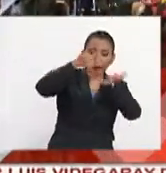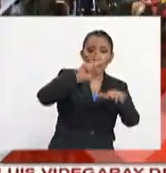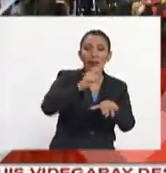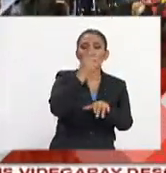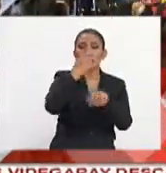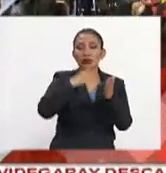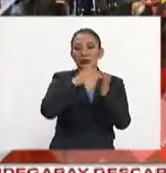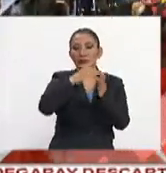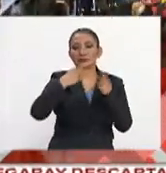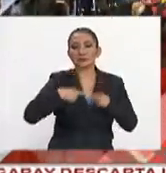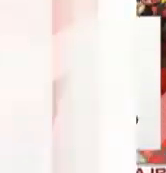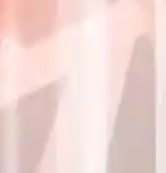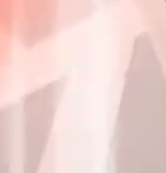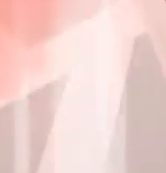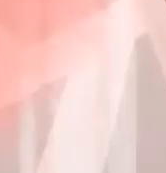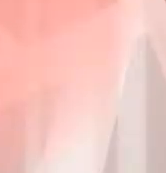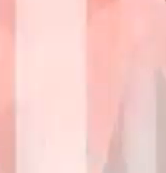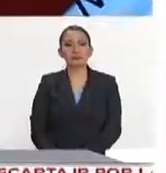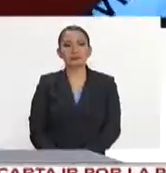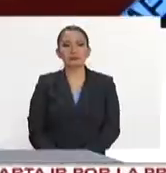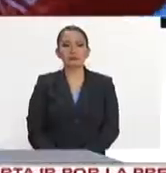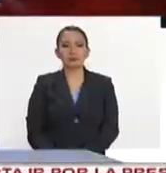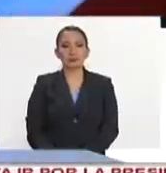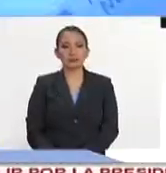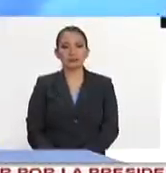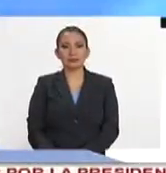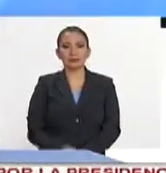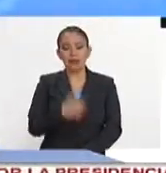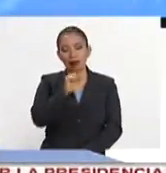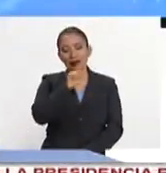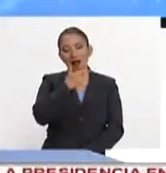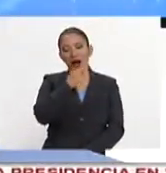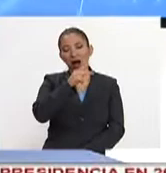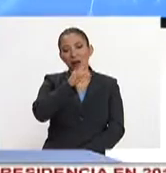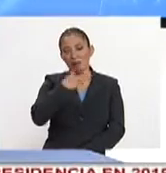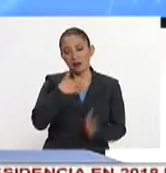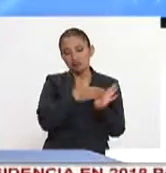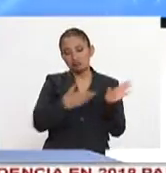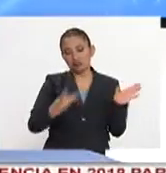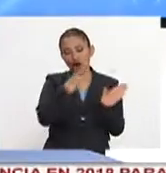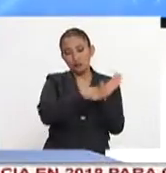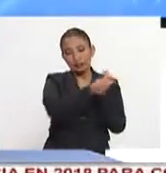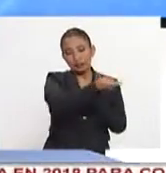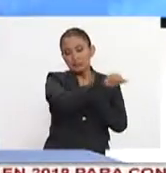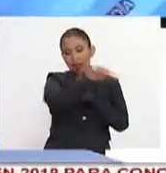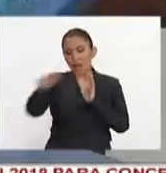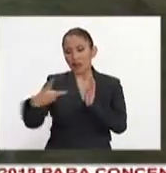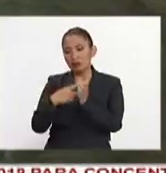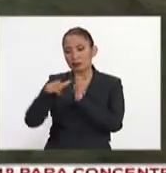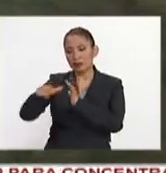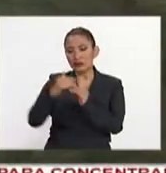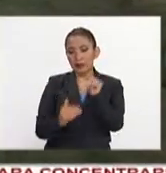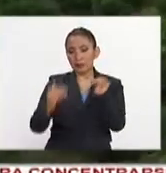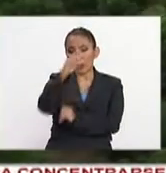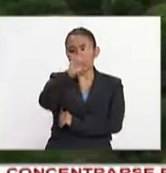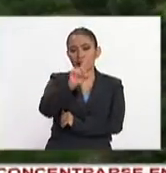millones de personas. La Zagarpa informó que durante el ciclo 2016-2017